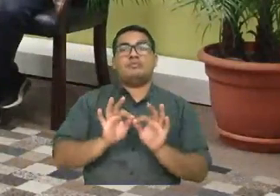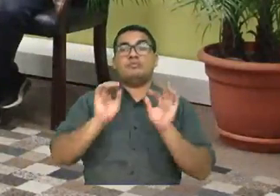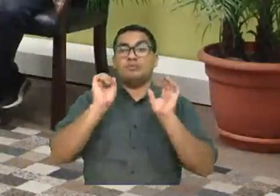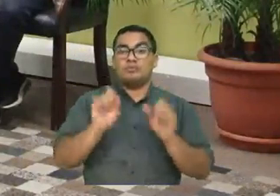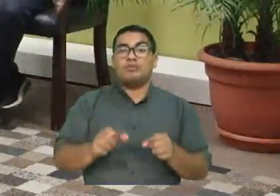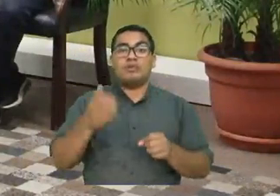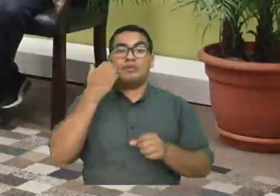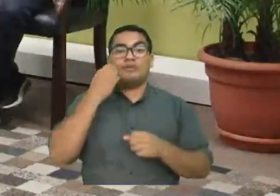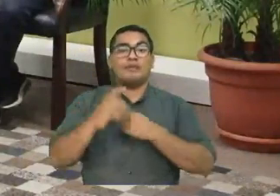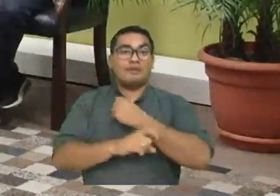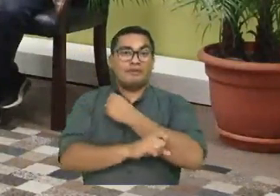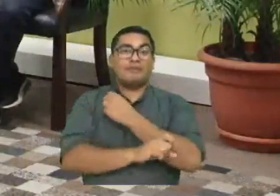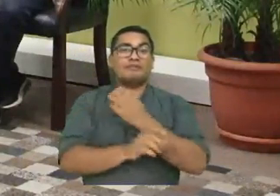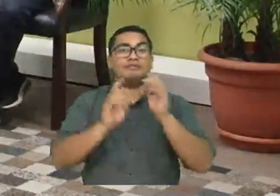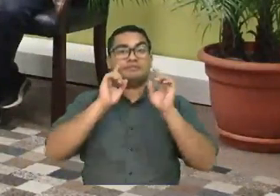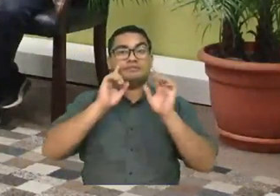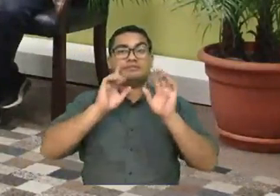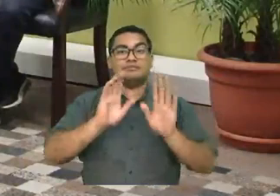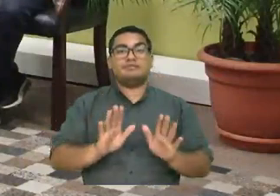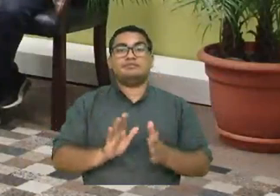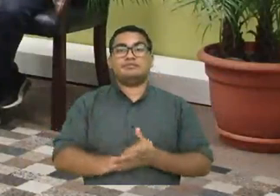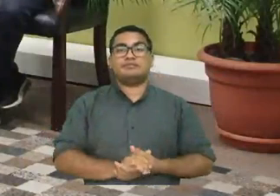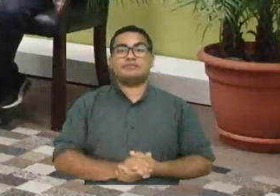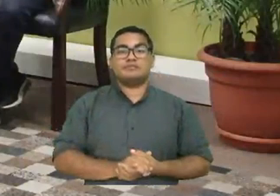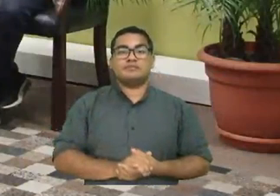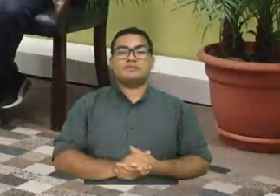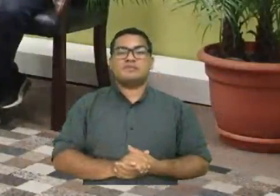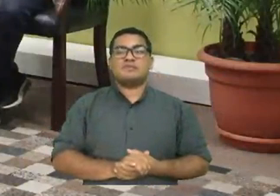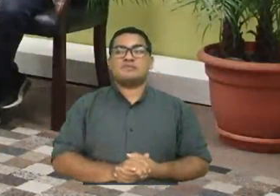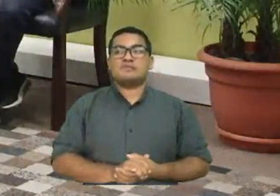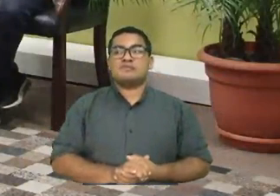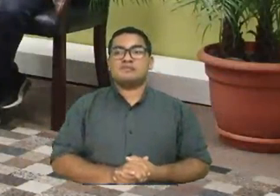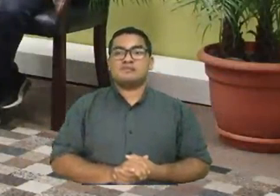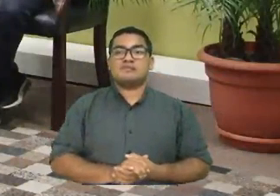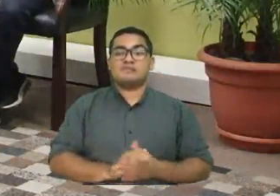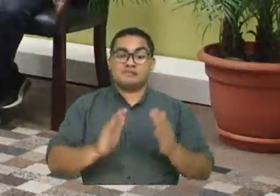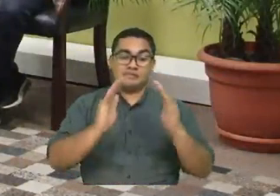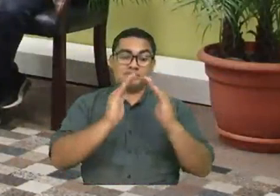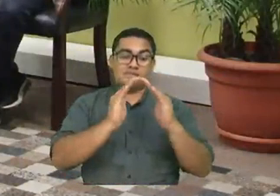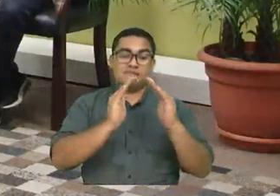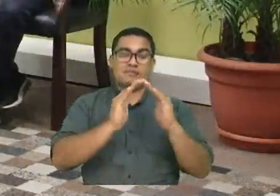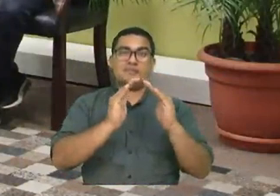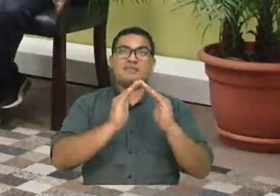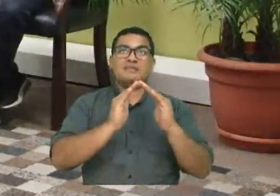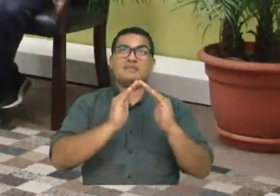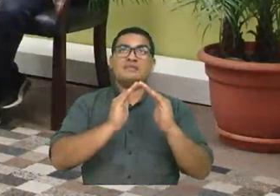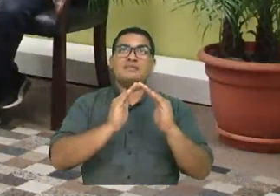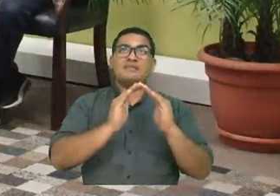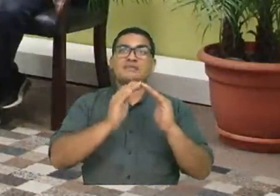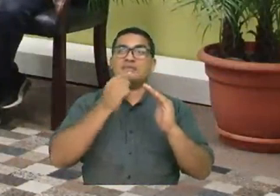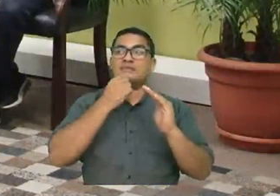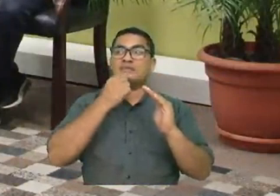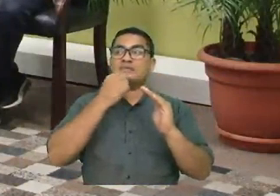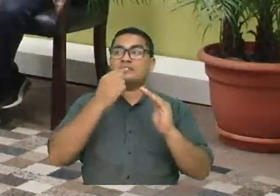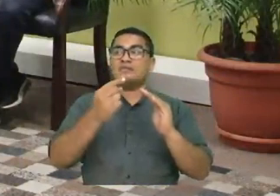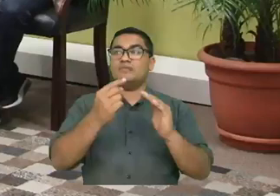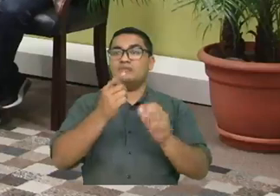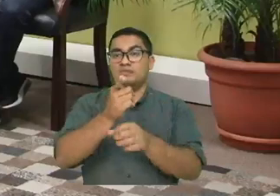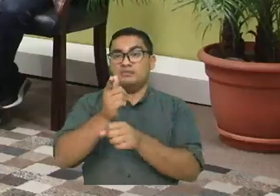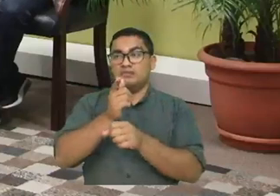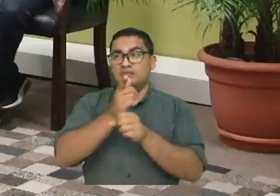transmisores de esta bacteria. Así es, bueno, en el hogar, lo que mencionamos aquí salió en el